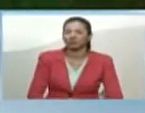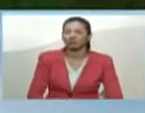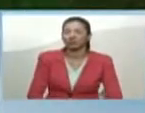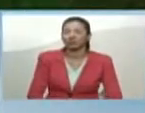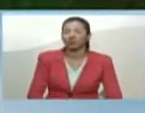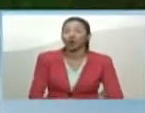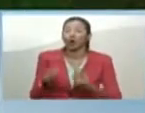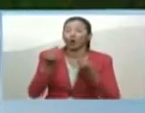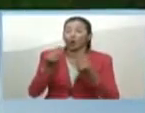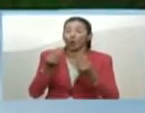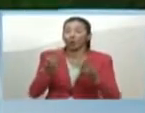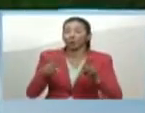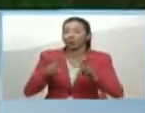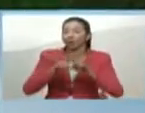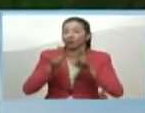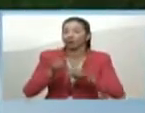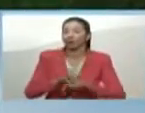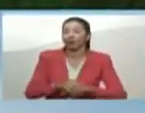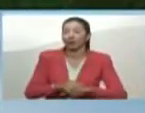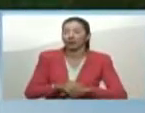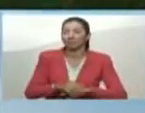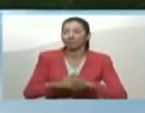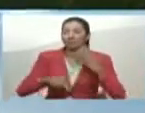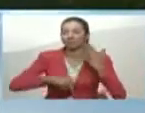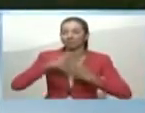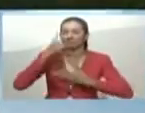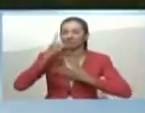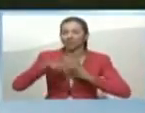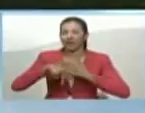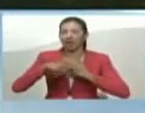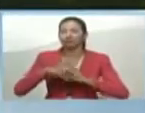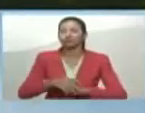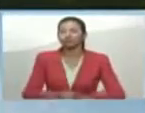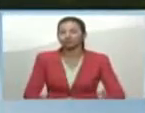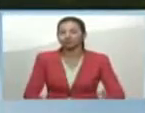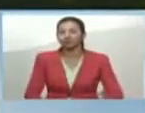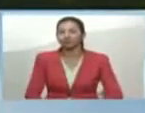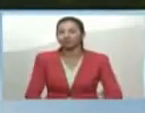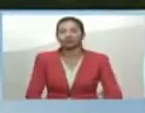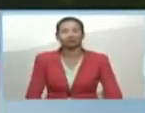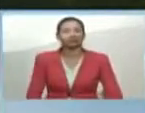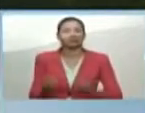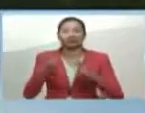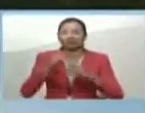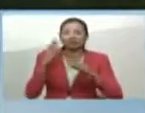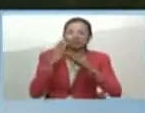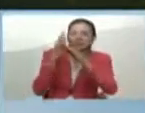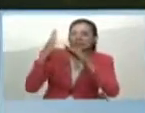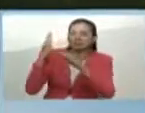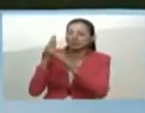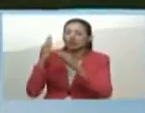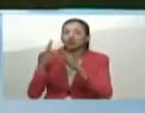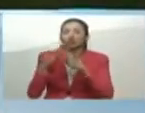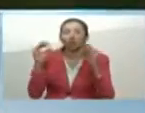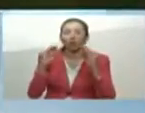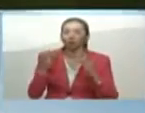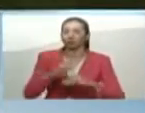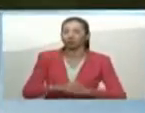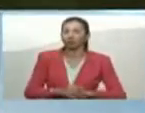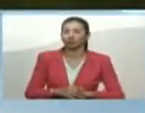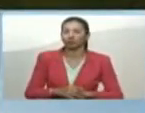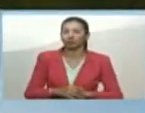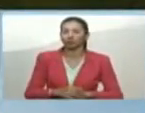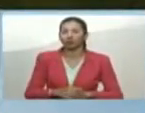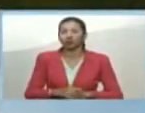como de el plan para perturbar todo. Ten la seguridad que ese